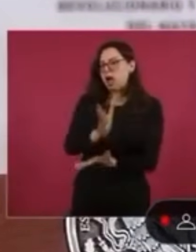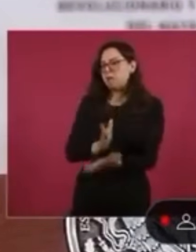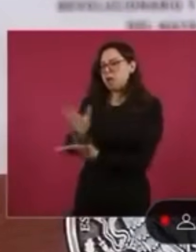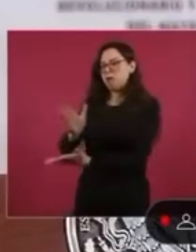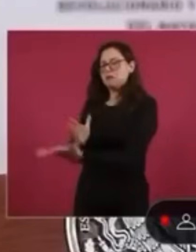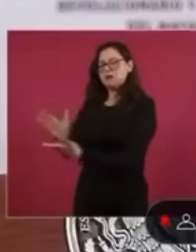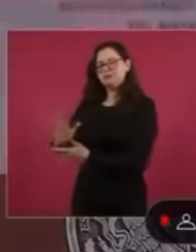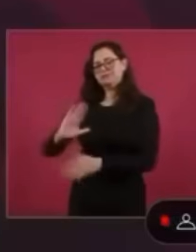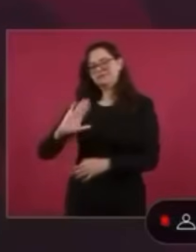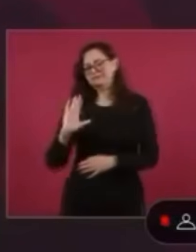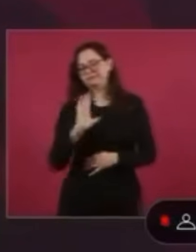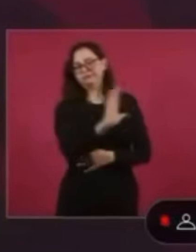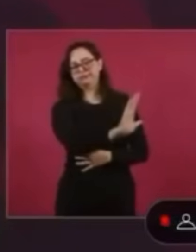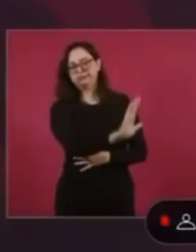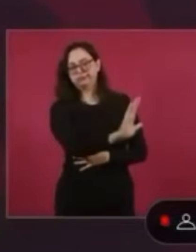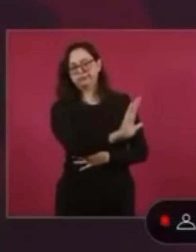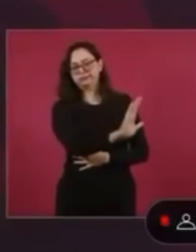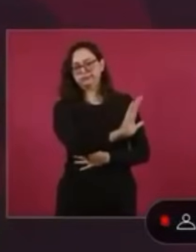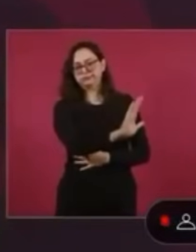Lo que pasó,